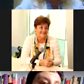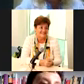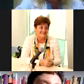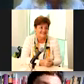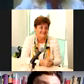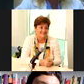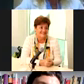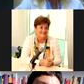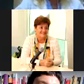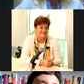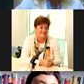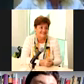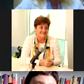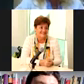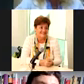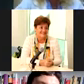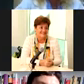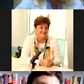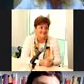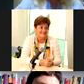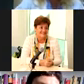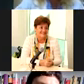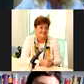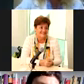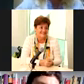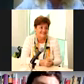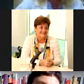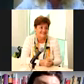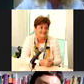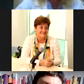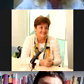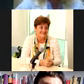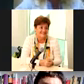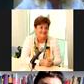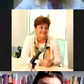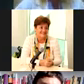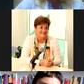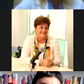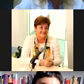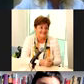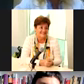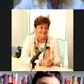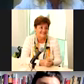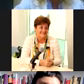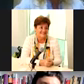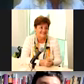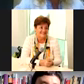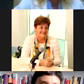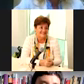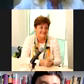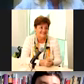las cuestiones de violencia de género. Entonces tratamos entre todos que al compartir sumar esas